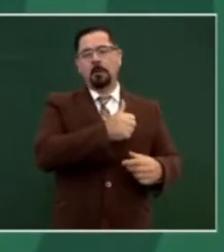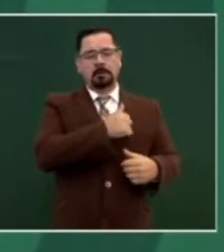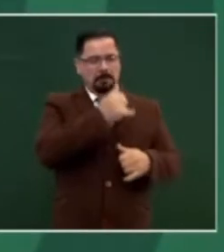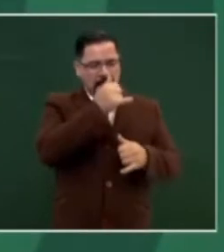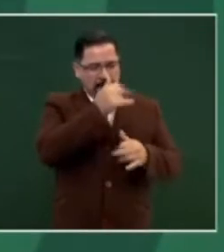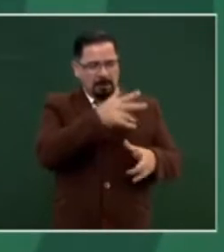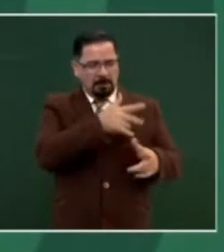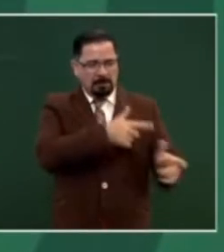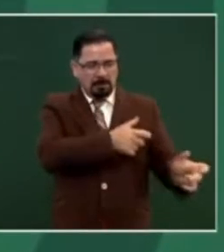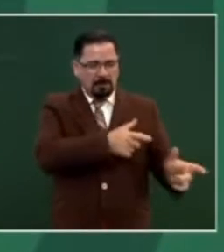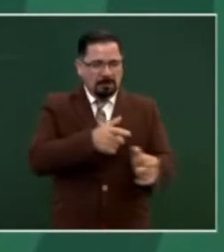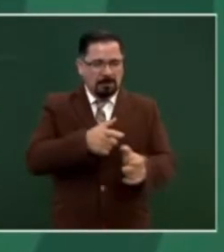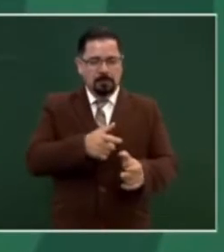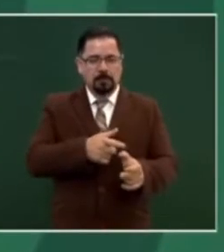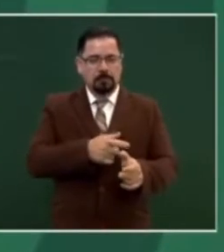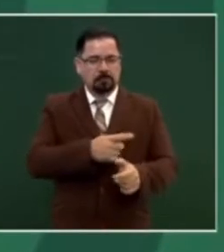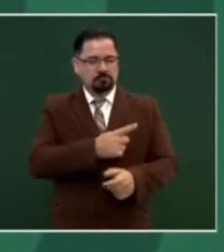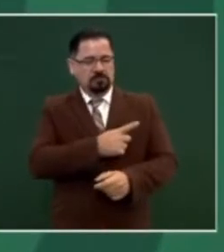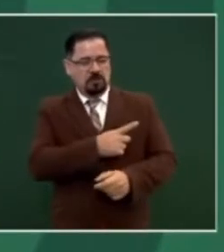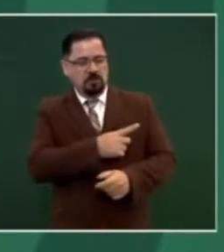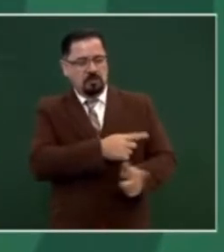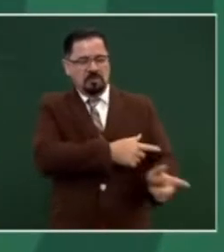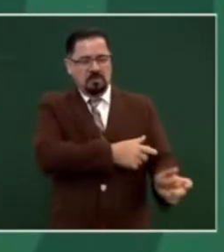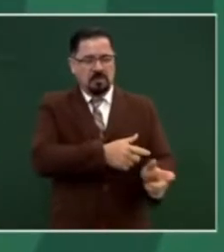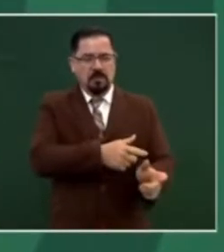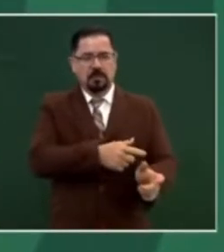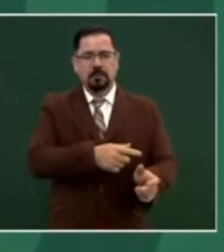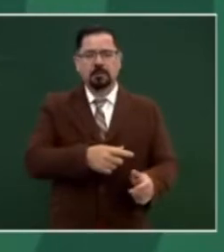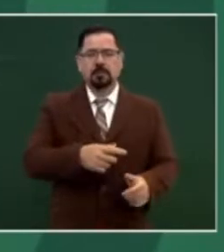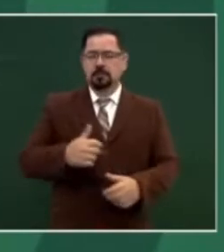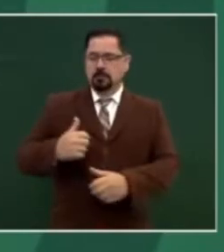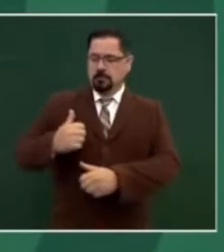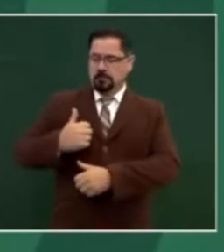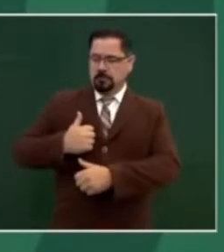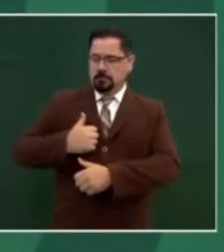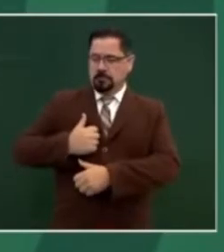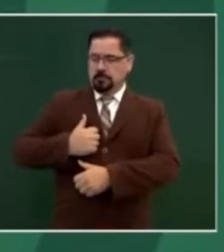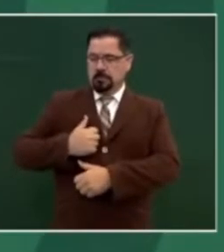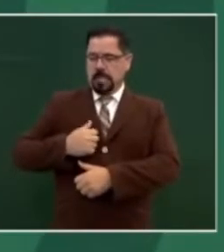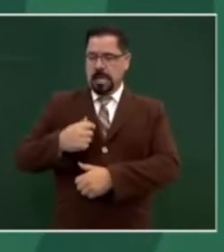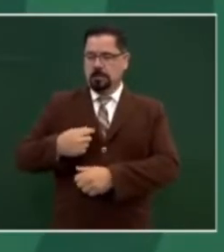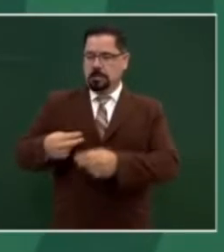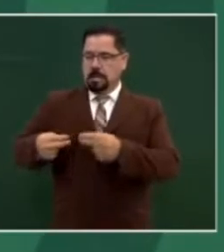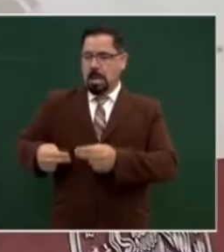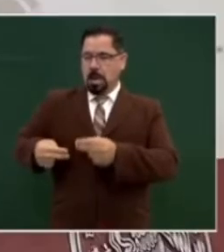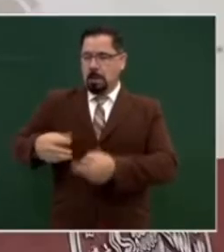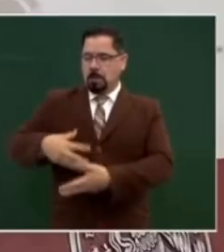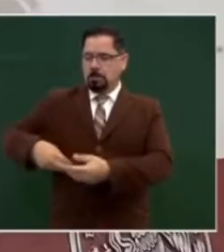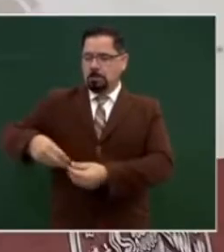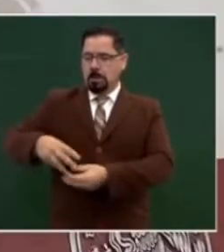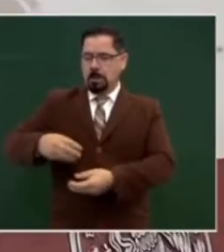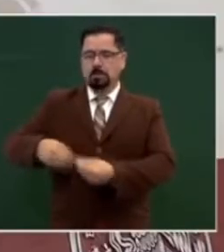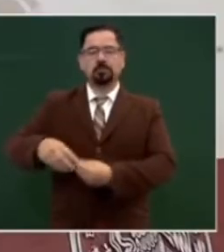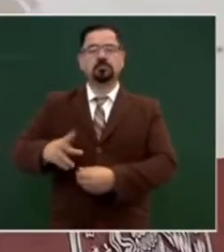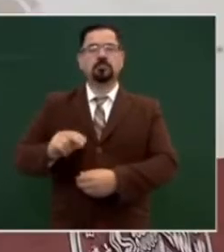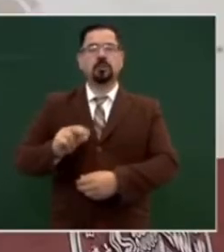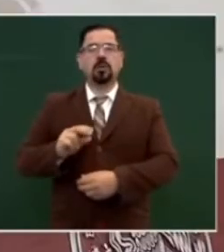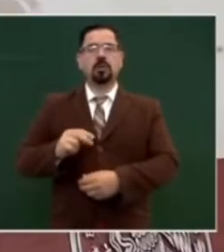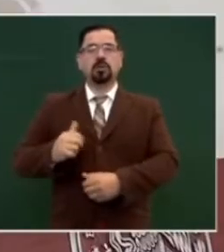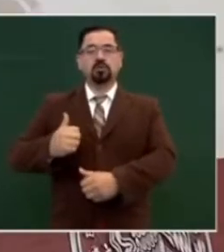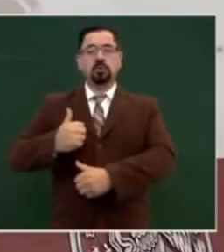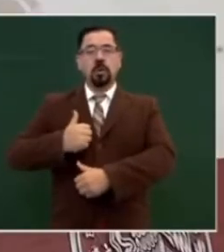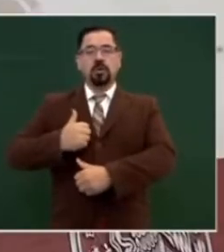no todos los soldados de los ejércitos son mercenarios hay patriotas vamos los soldados de